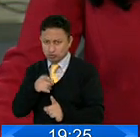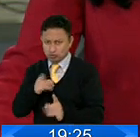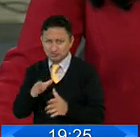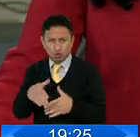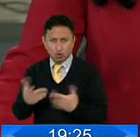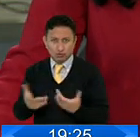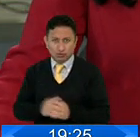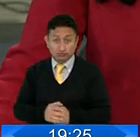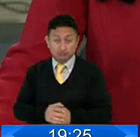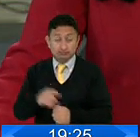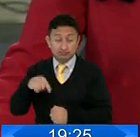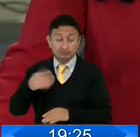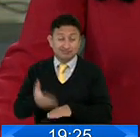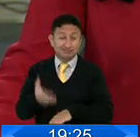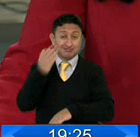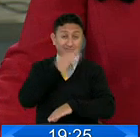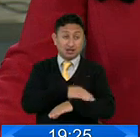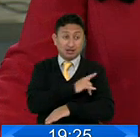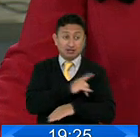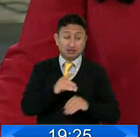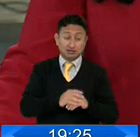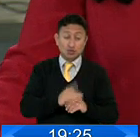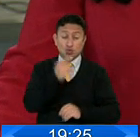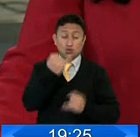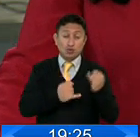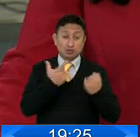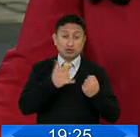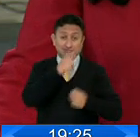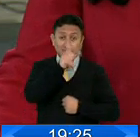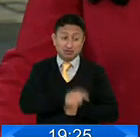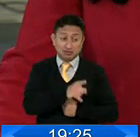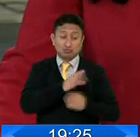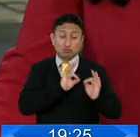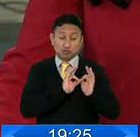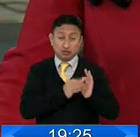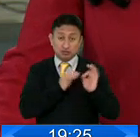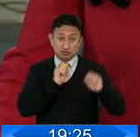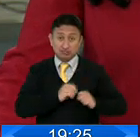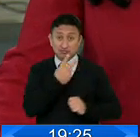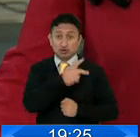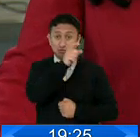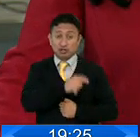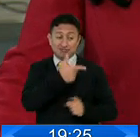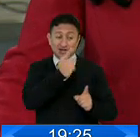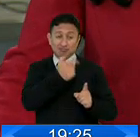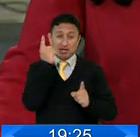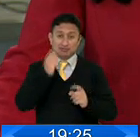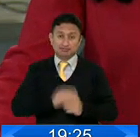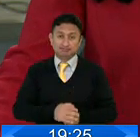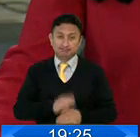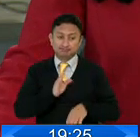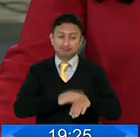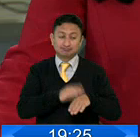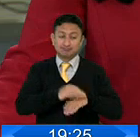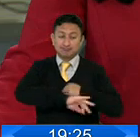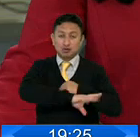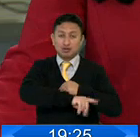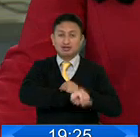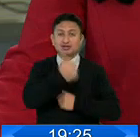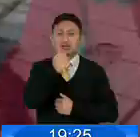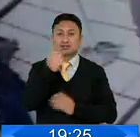víctimas. De esta forma habrían operado en el más reciente caso registrado en Calderón, donde asesinaron a 2 personas por